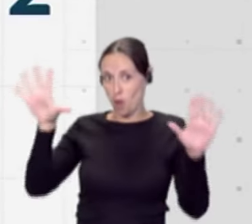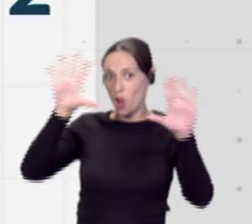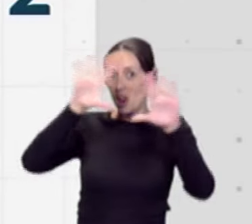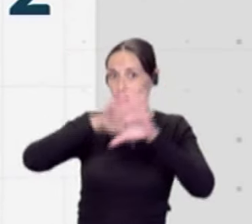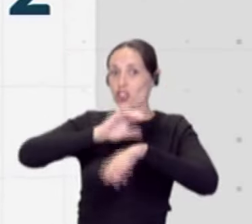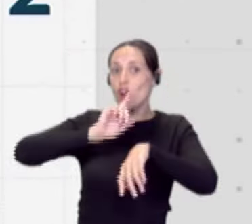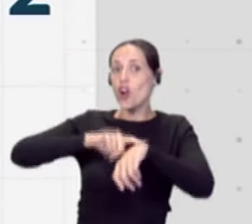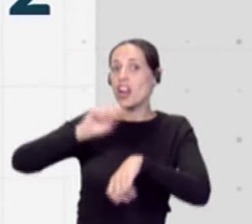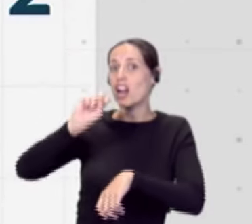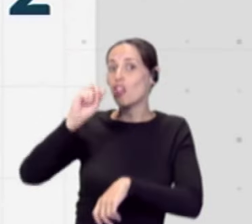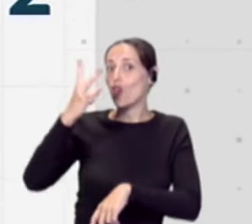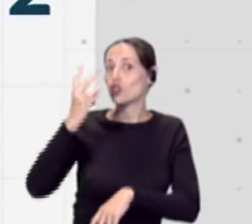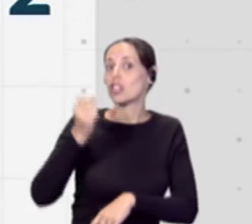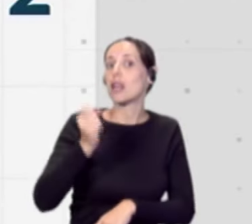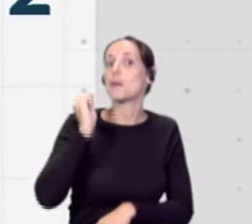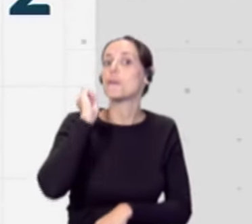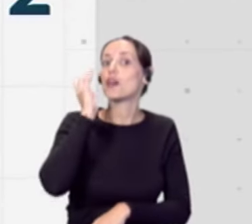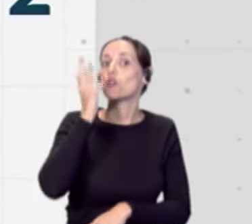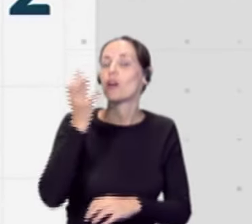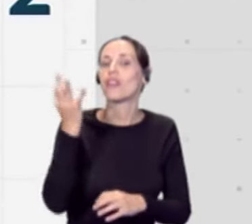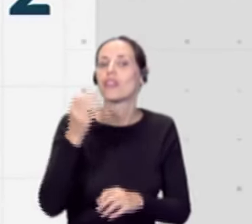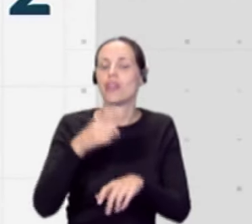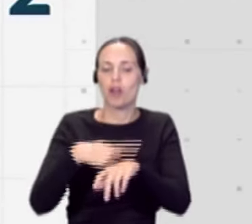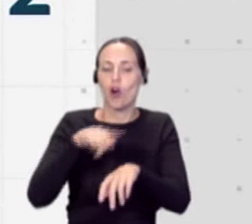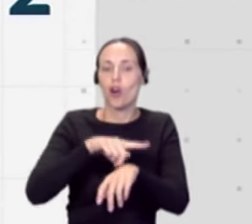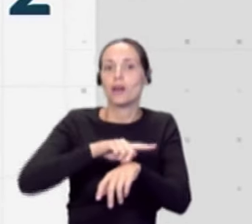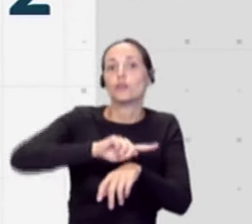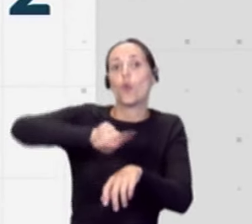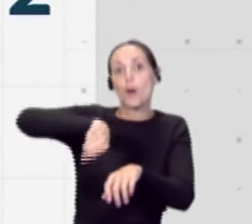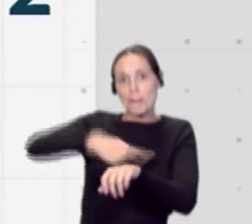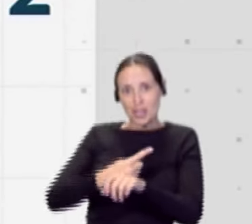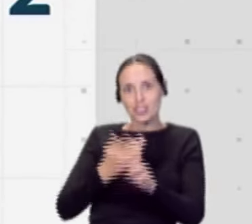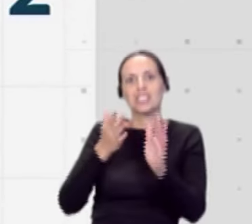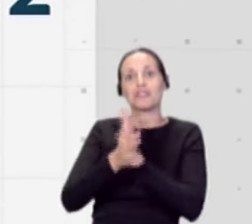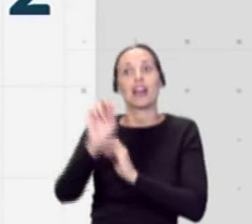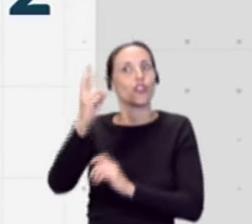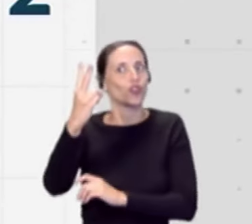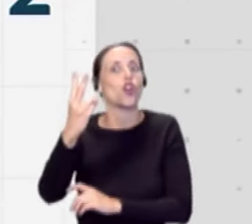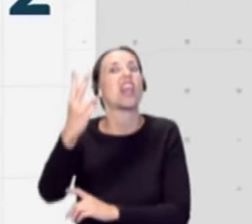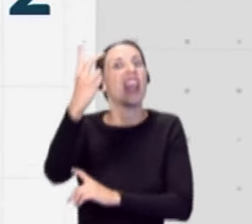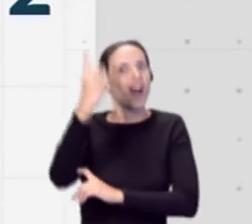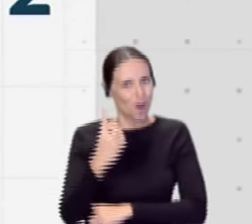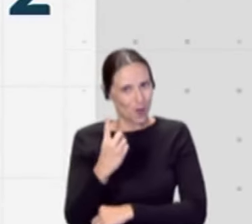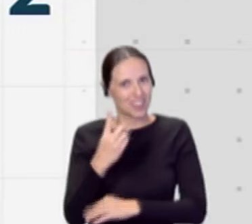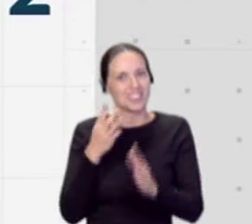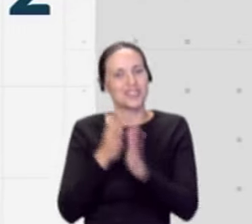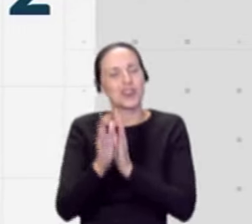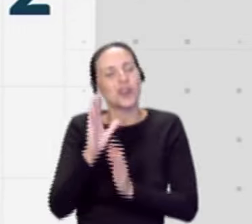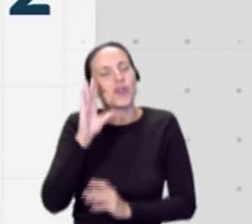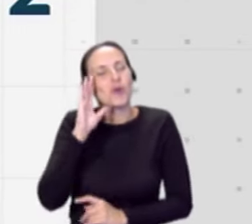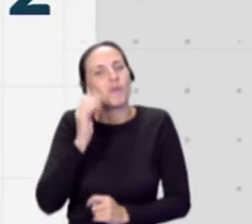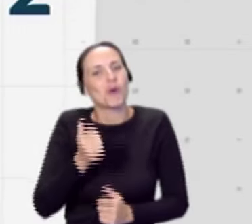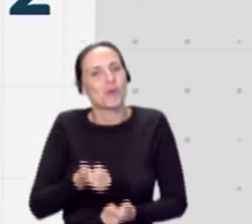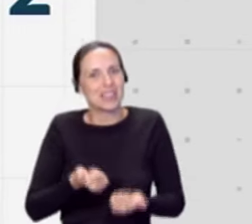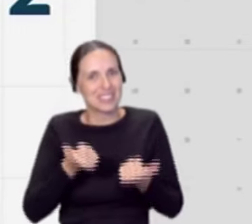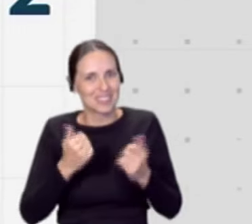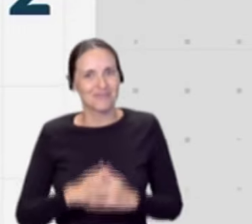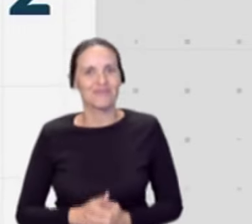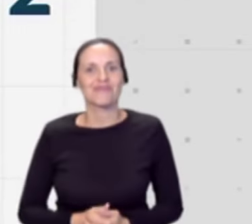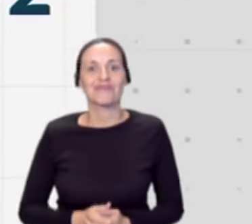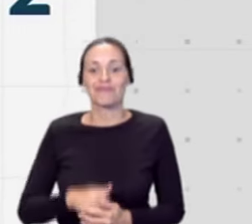2, tendremos que atrasarlo una hora. Será la 1 de la madrugada, por lo que dormiremos un poco más. A partir de ahora